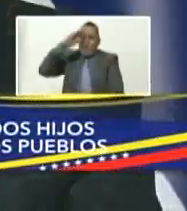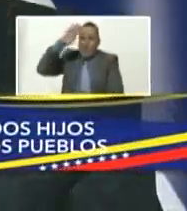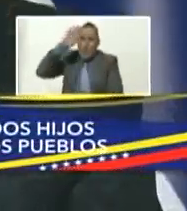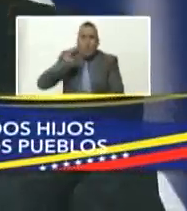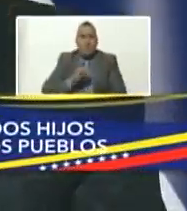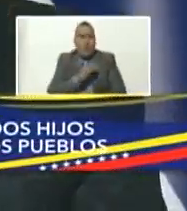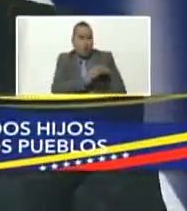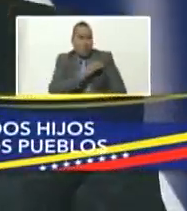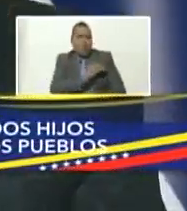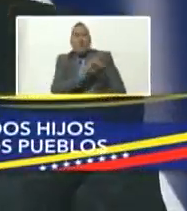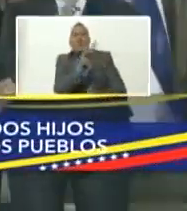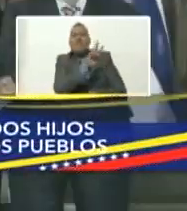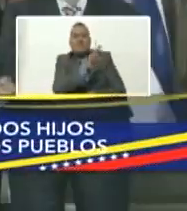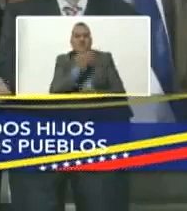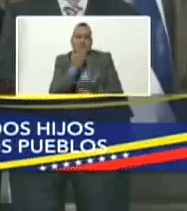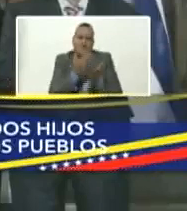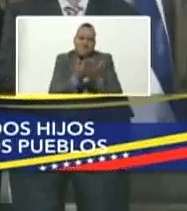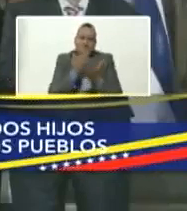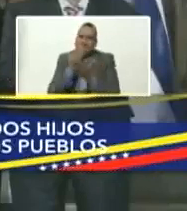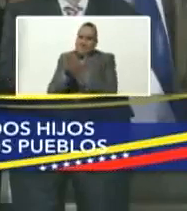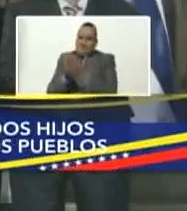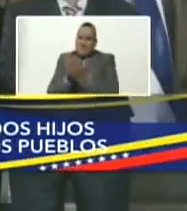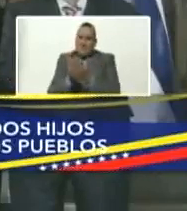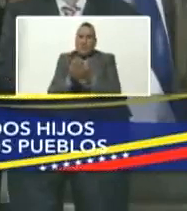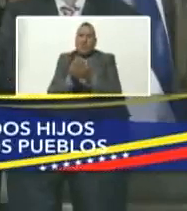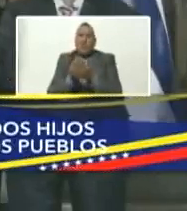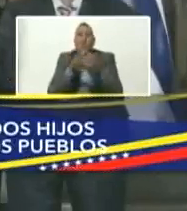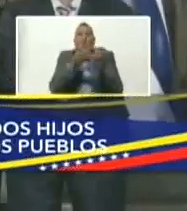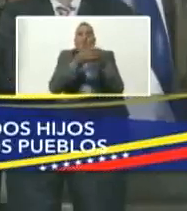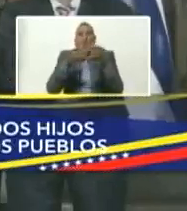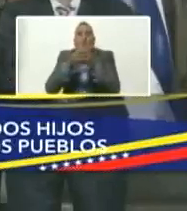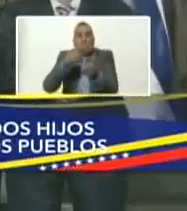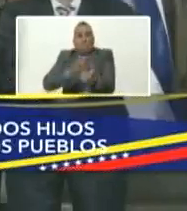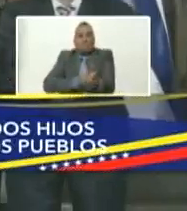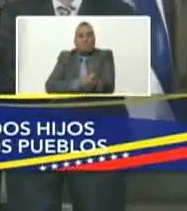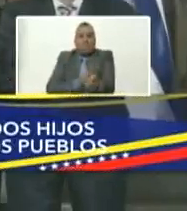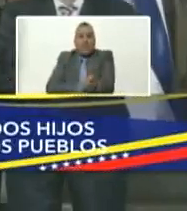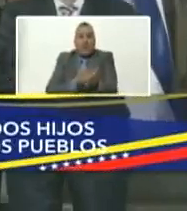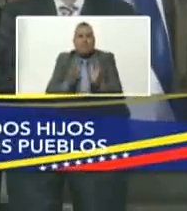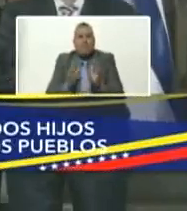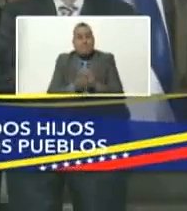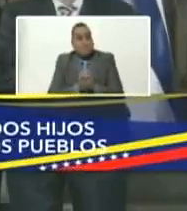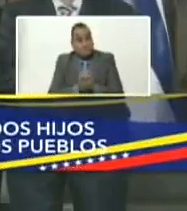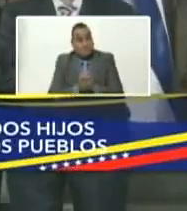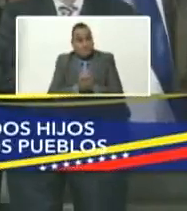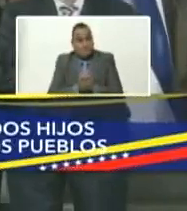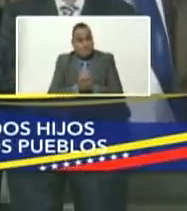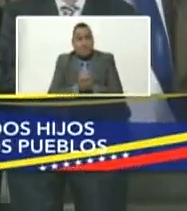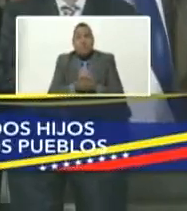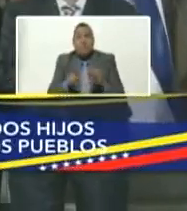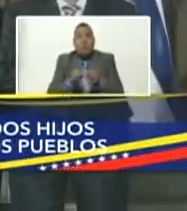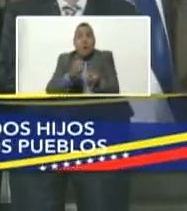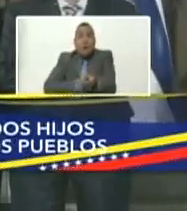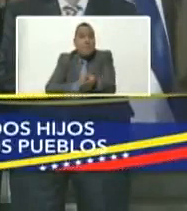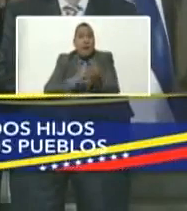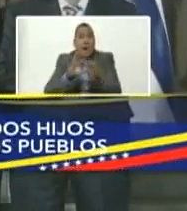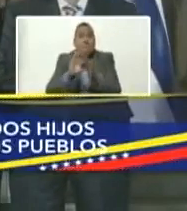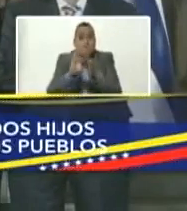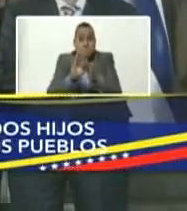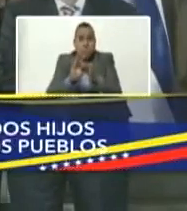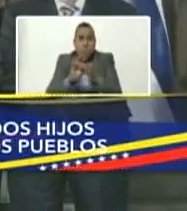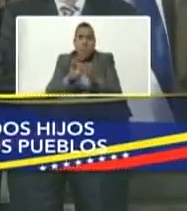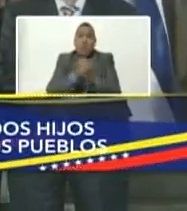Venezuela, equipos hermanos. Nunca se había visto una hermandad tan profunda, un